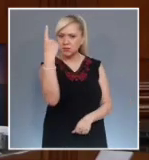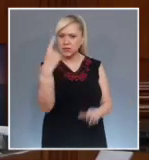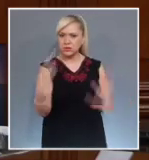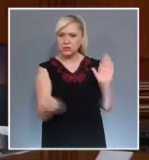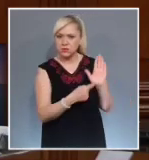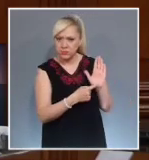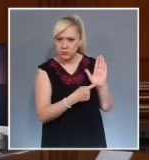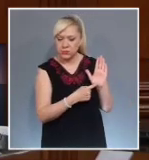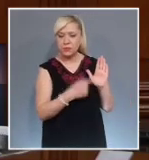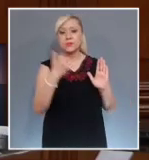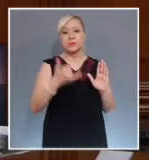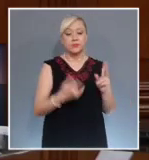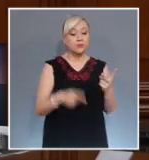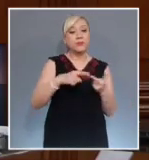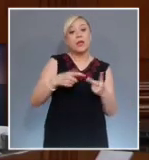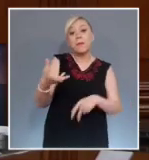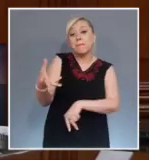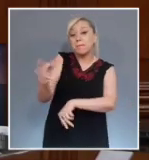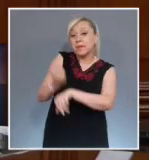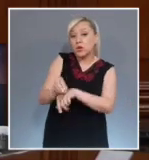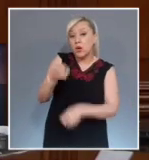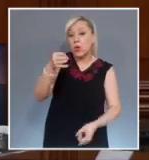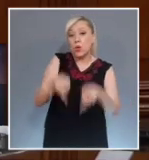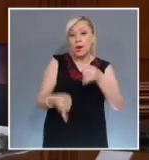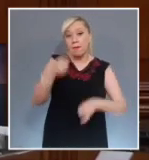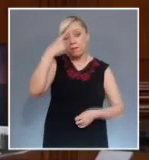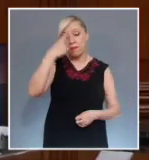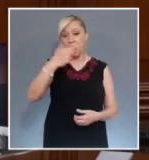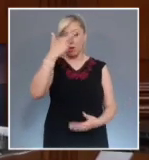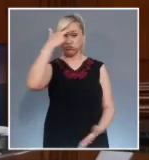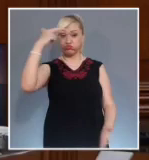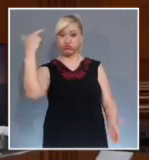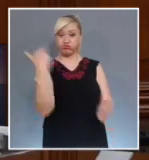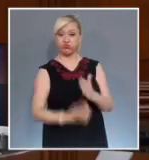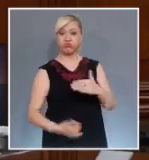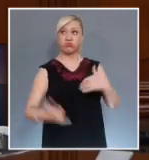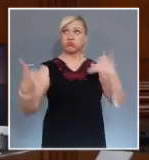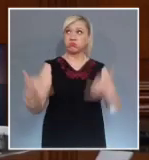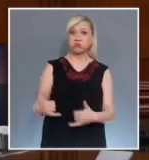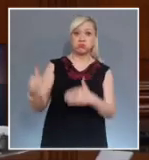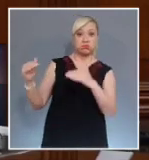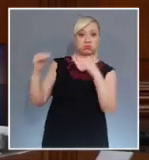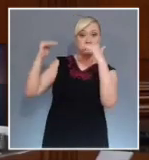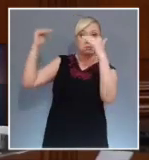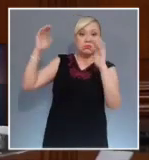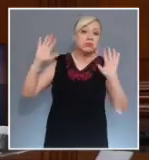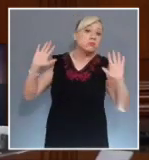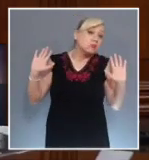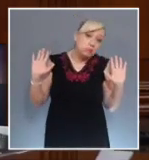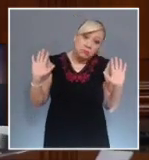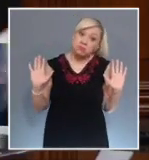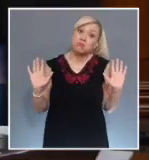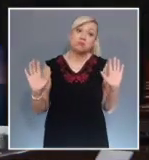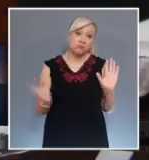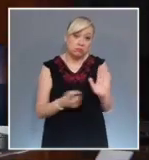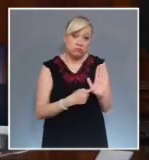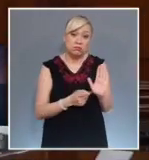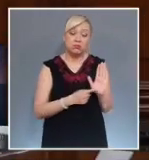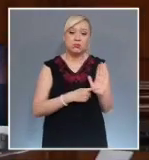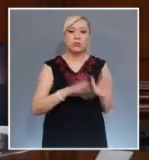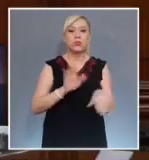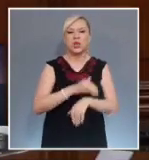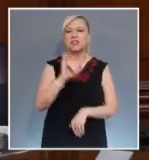jurídico para desacatar la orden de un superior que conlleve ejecutar o tolerar actos ilegales